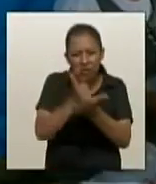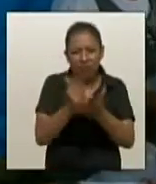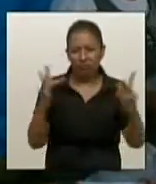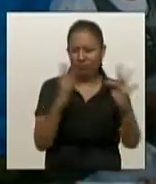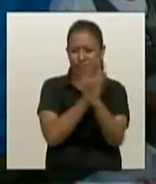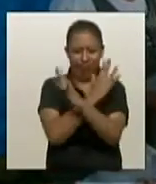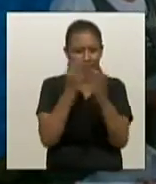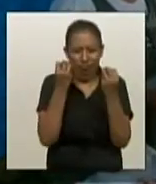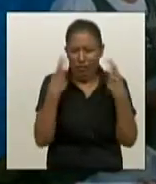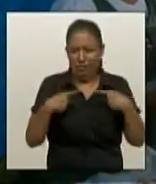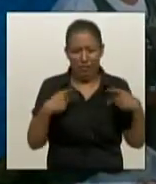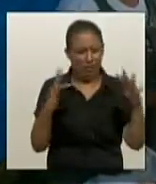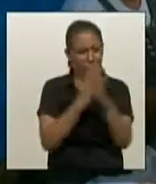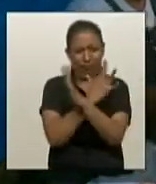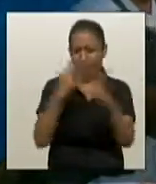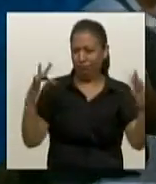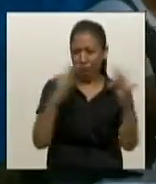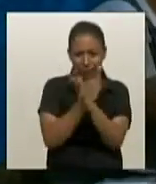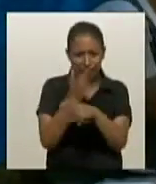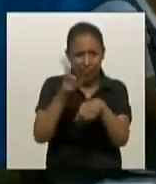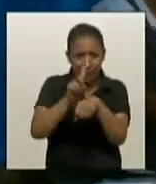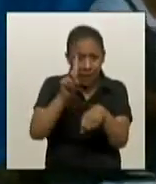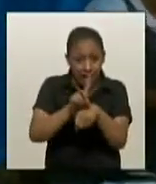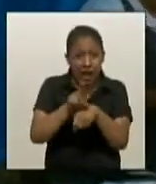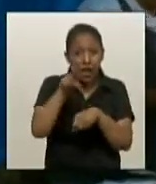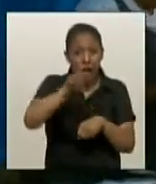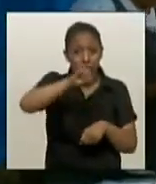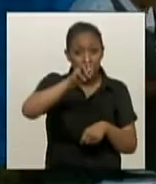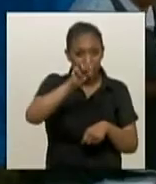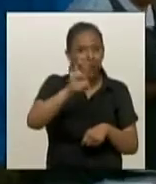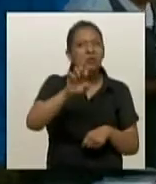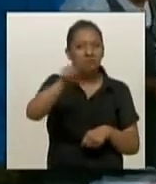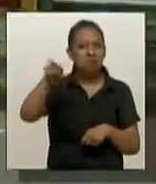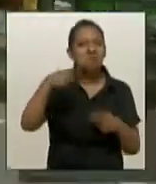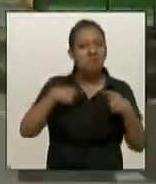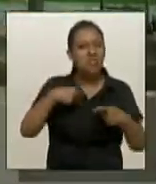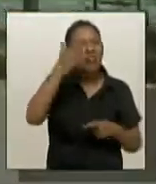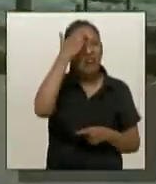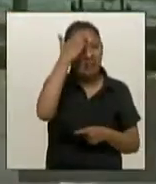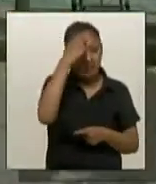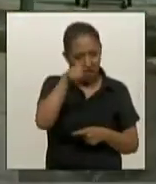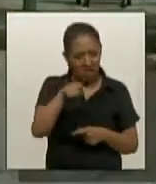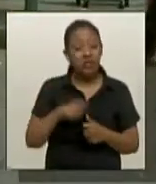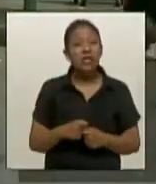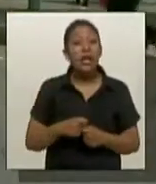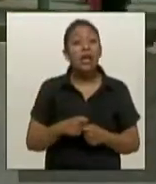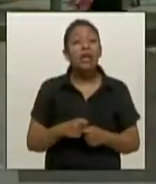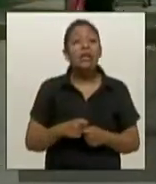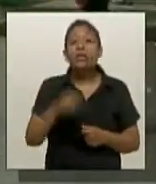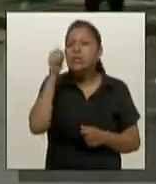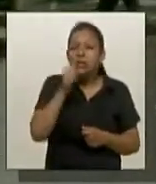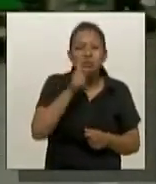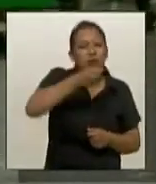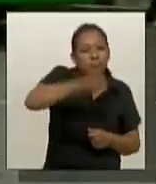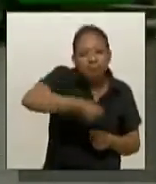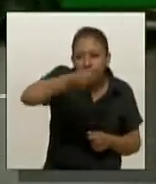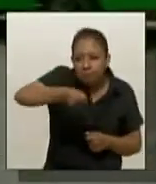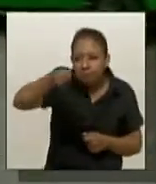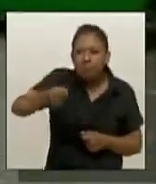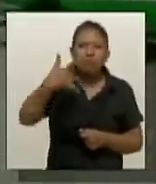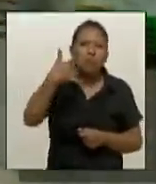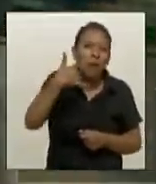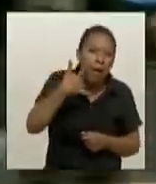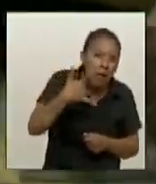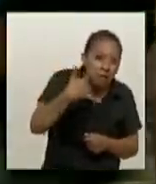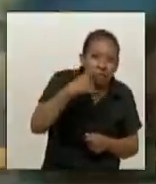diario de miles de personas, José Luis es un personaje conocido. Se prodiga en saludos. Es cortés con